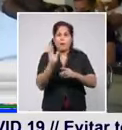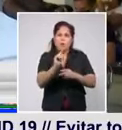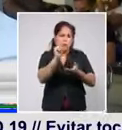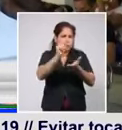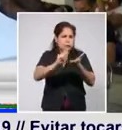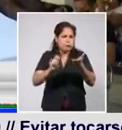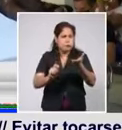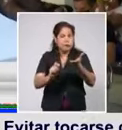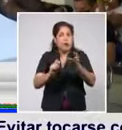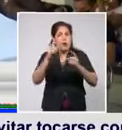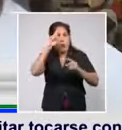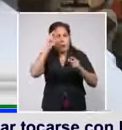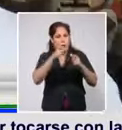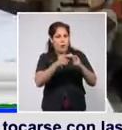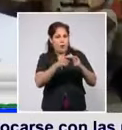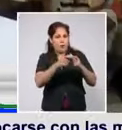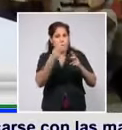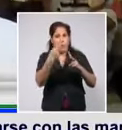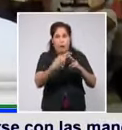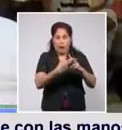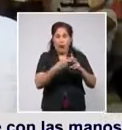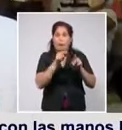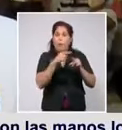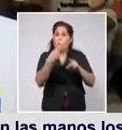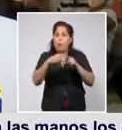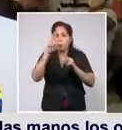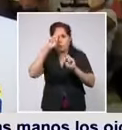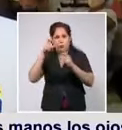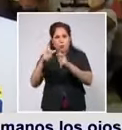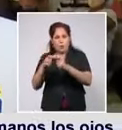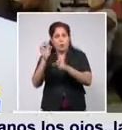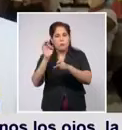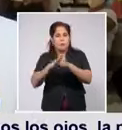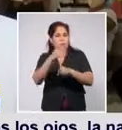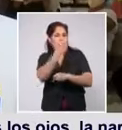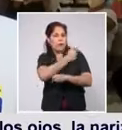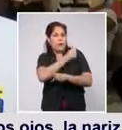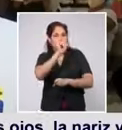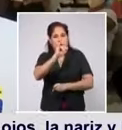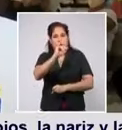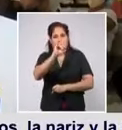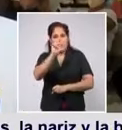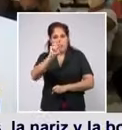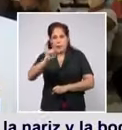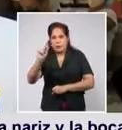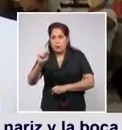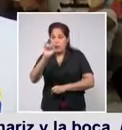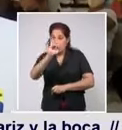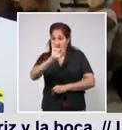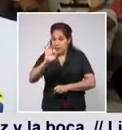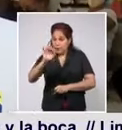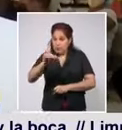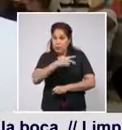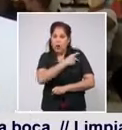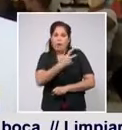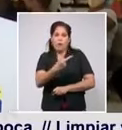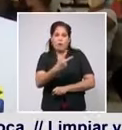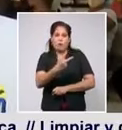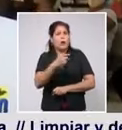Bayamo Oeste y el Policlínico Tipo 3. Comenzamos con la vacunación a 600 voluntarios que han sido escogidos por las áreas de